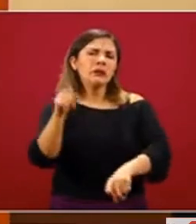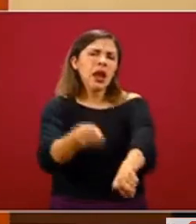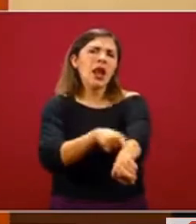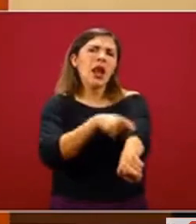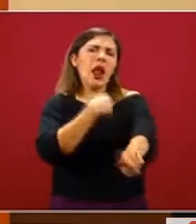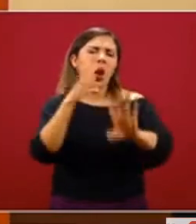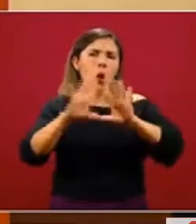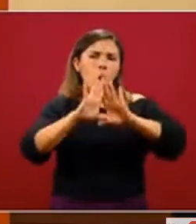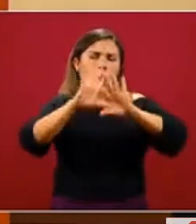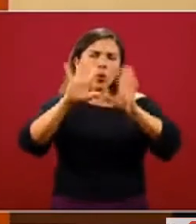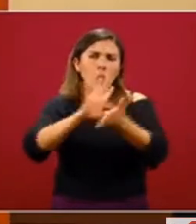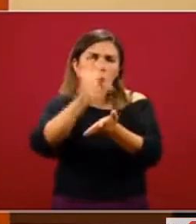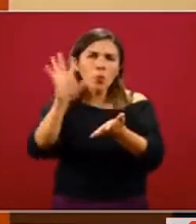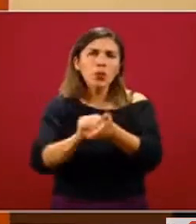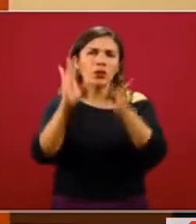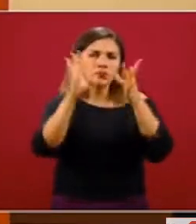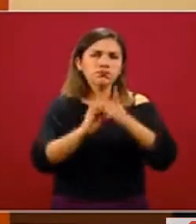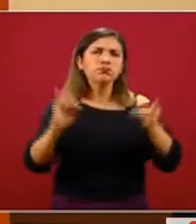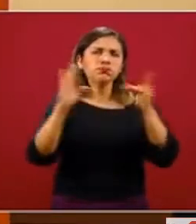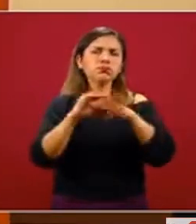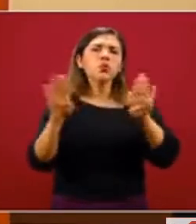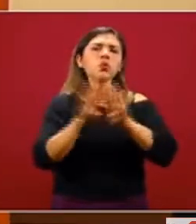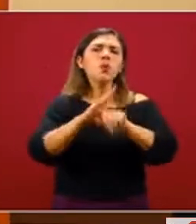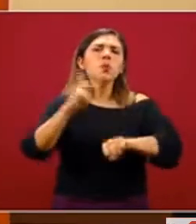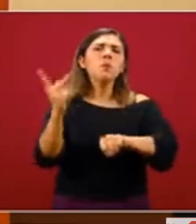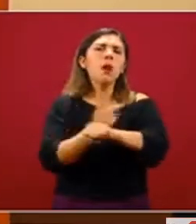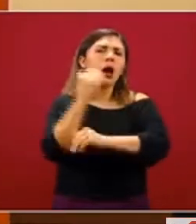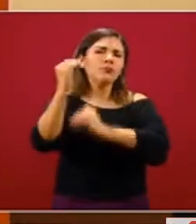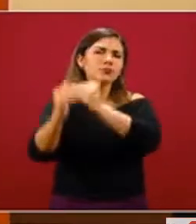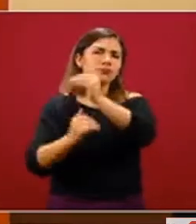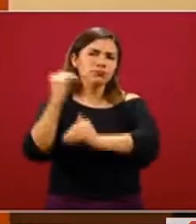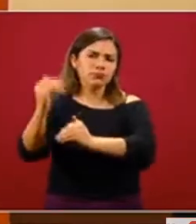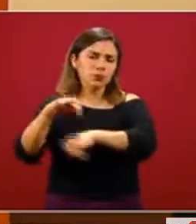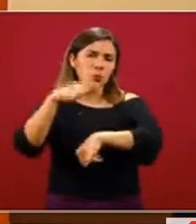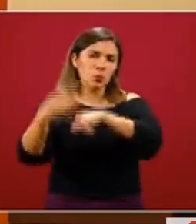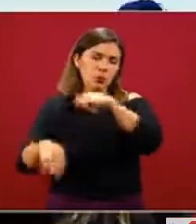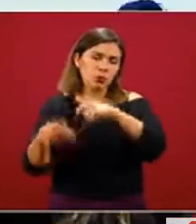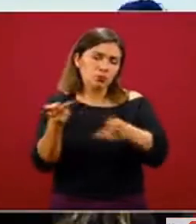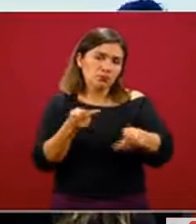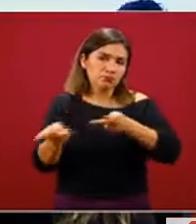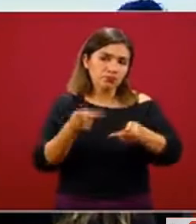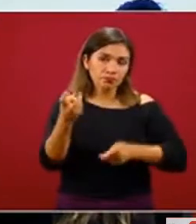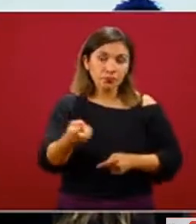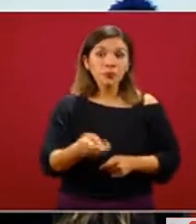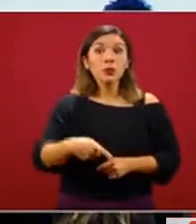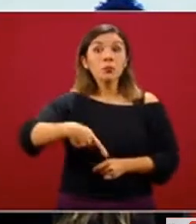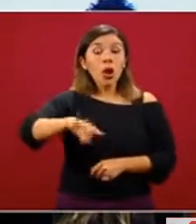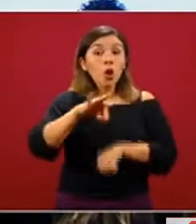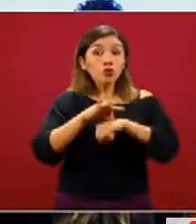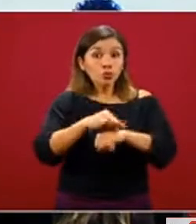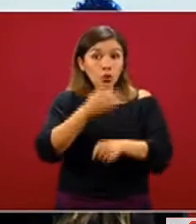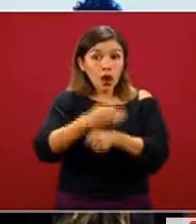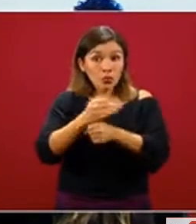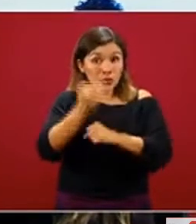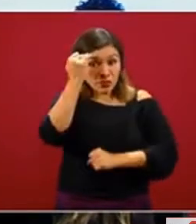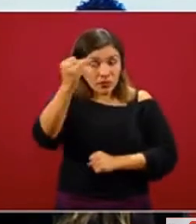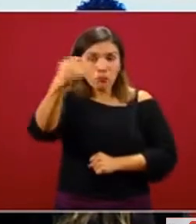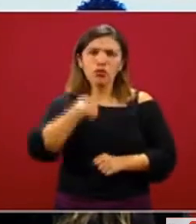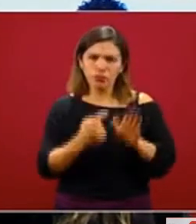la explicaremos conforme surja todo el final del proceso. Pero en tiempo real lo